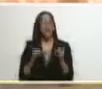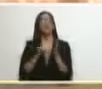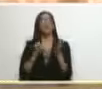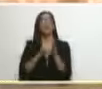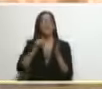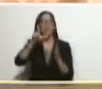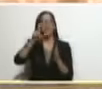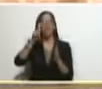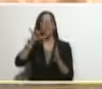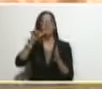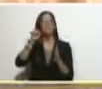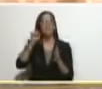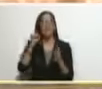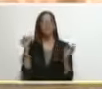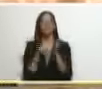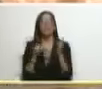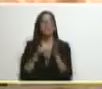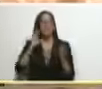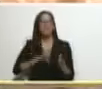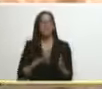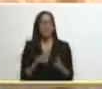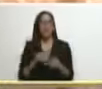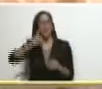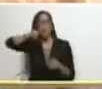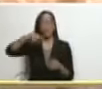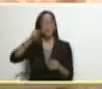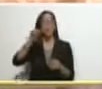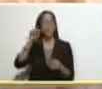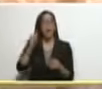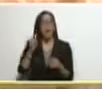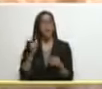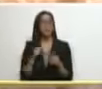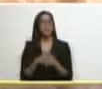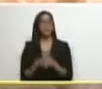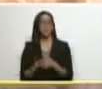Arizmendi? ¿Dónde está Juana Ramírez la Manzadora?